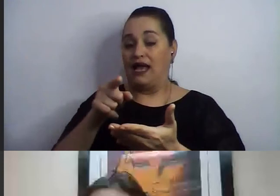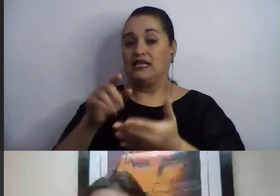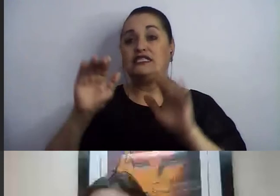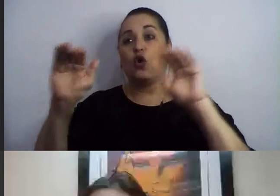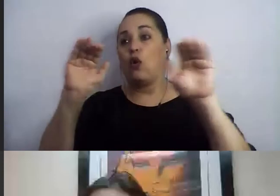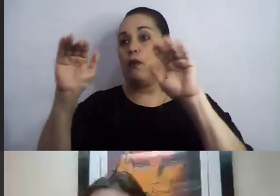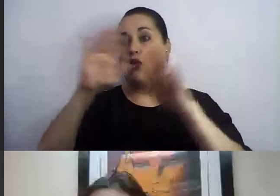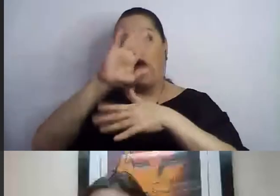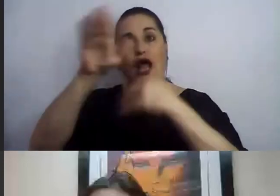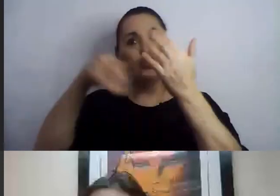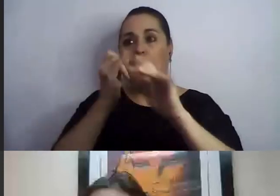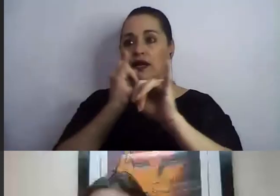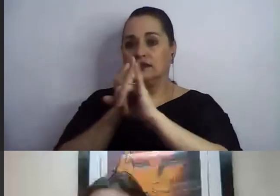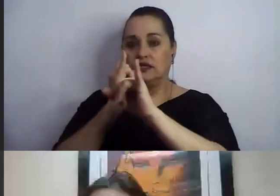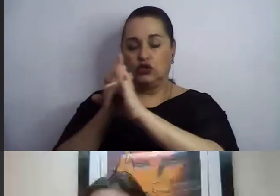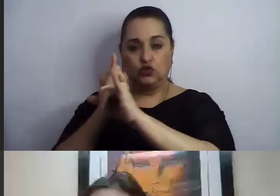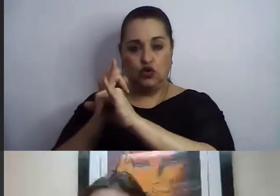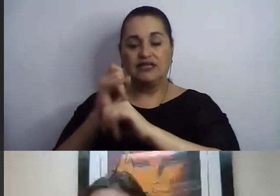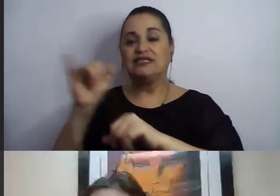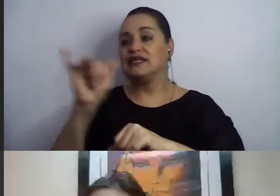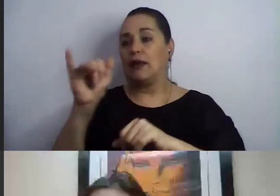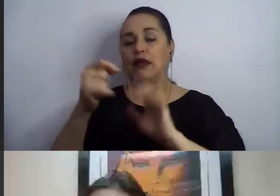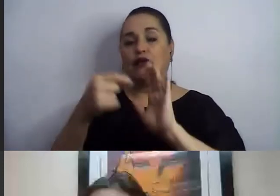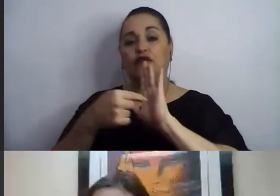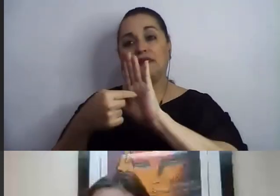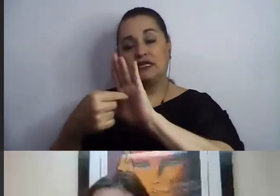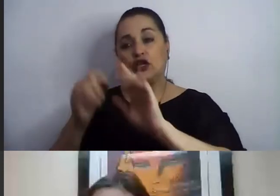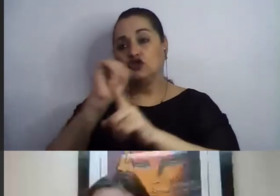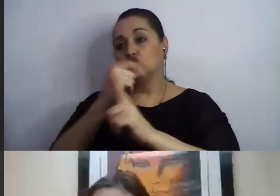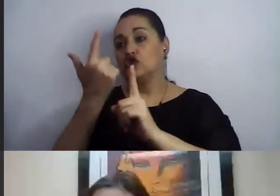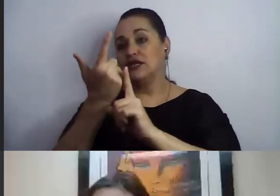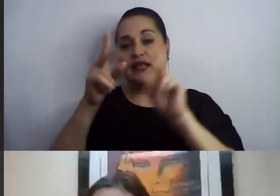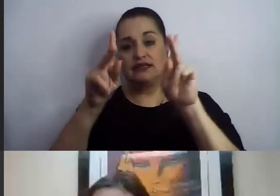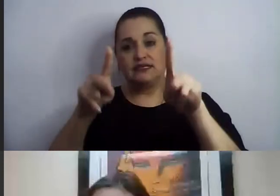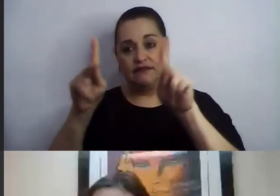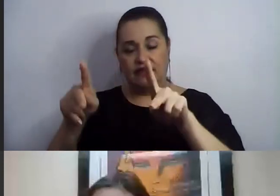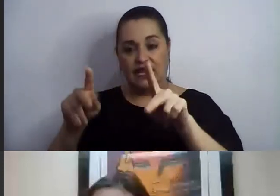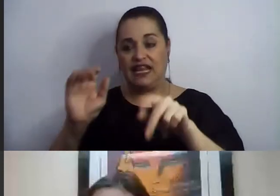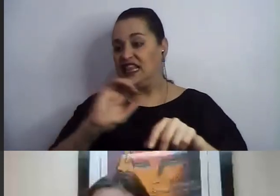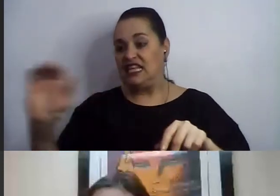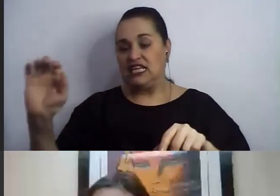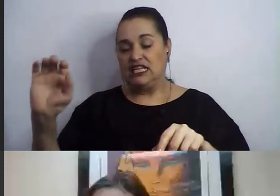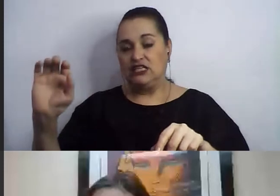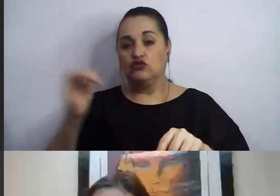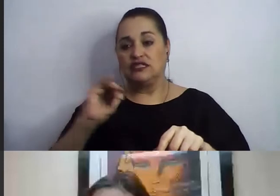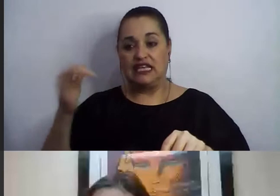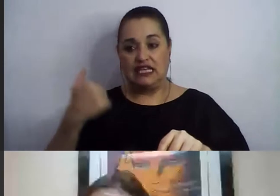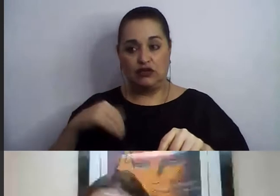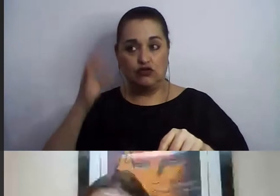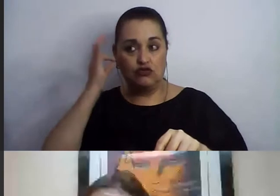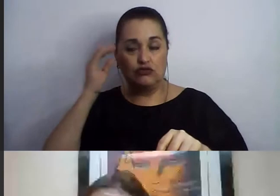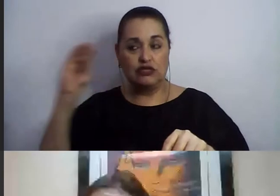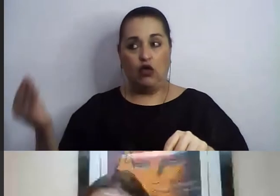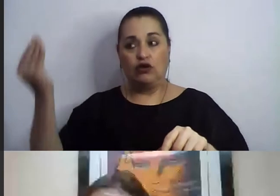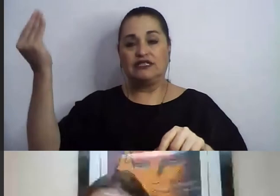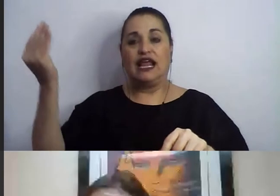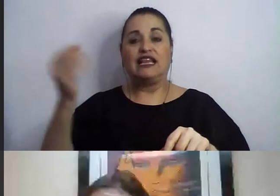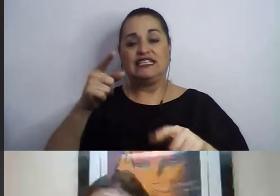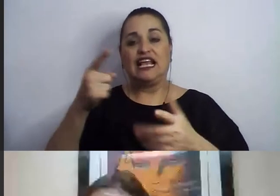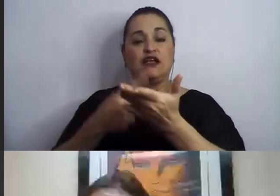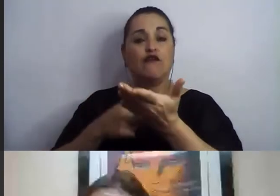toda la institucionalidad también hay representación de sociedad civil de niñas y niños y adolescentes en ese foro en este